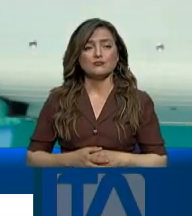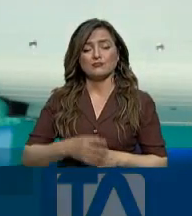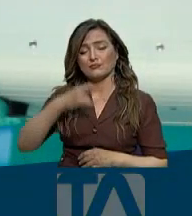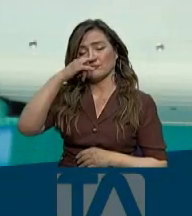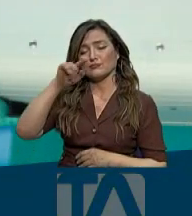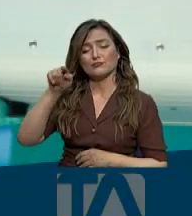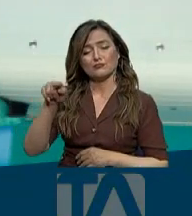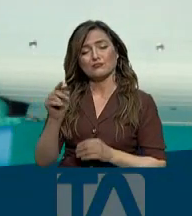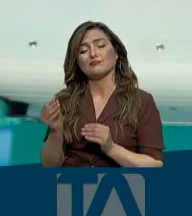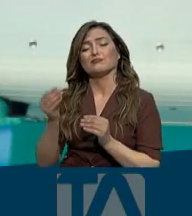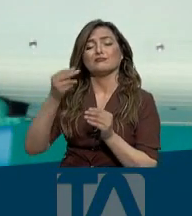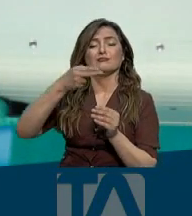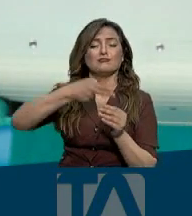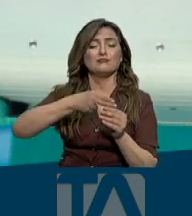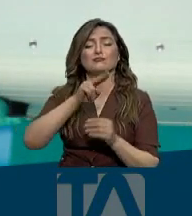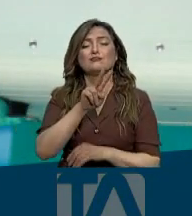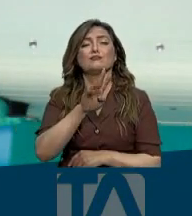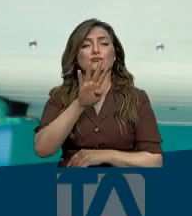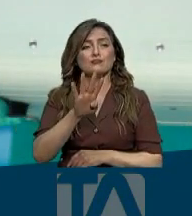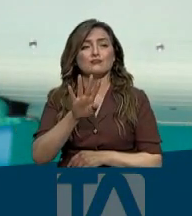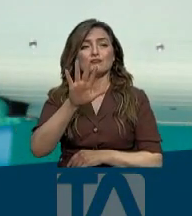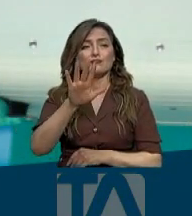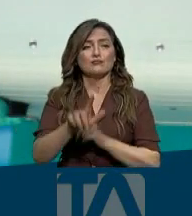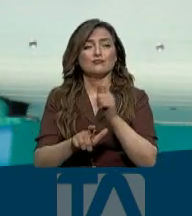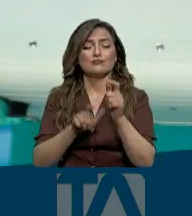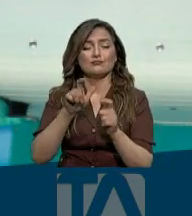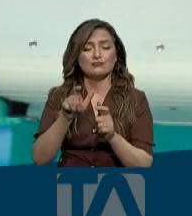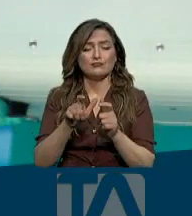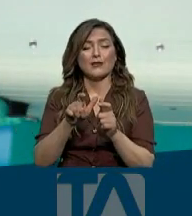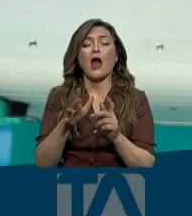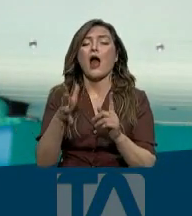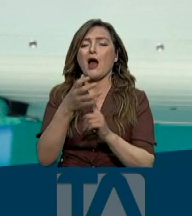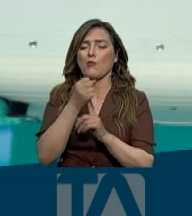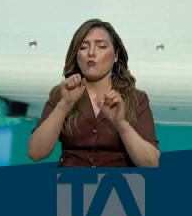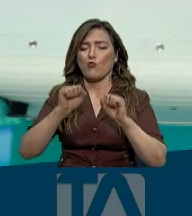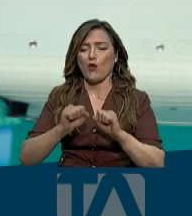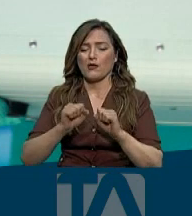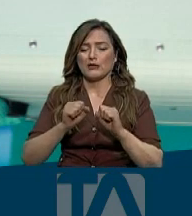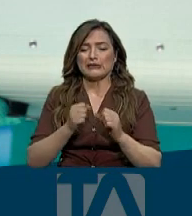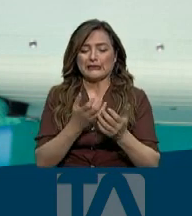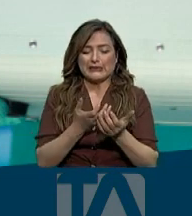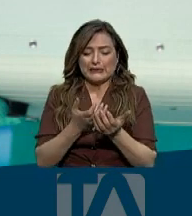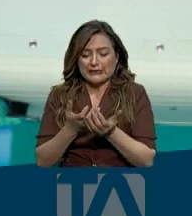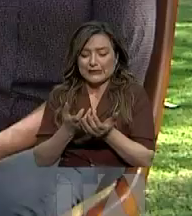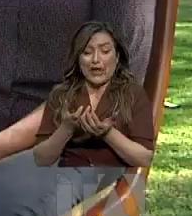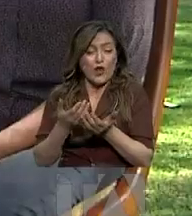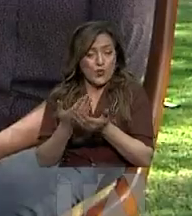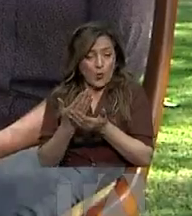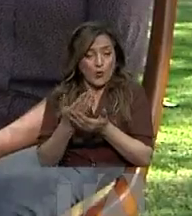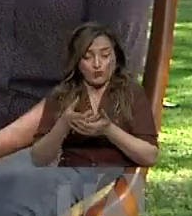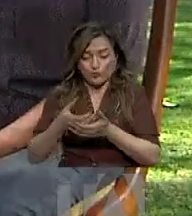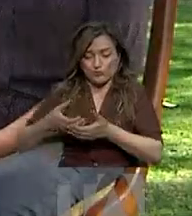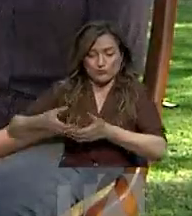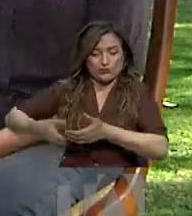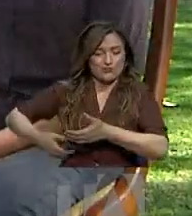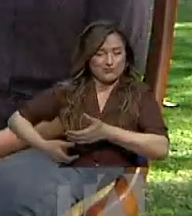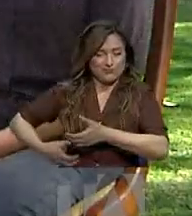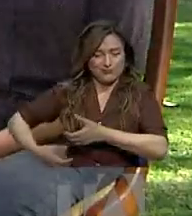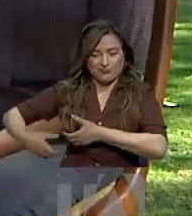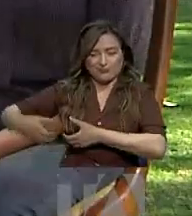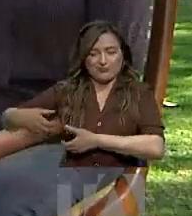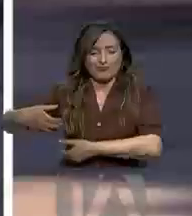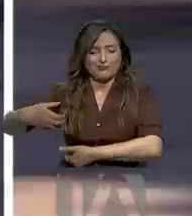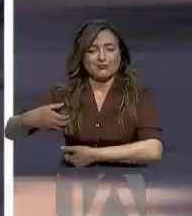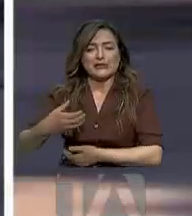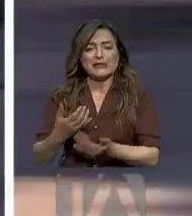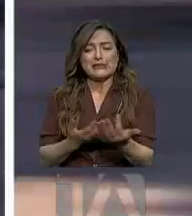pase a ser parte de las 245 personas que lograron ser trasplantadas este año una llamada es lo